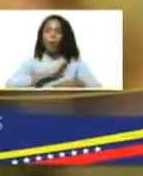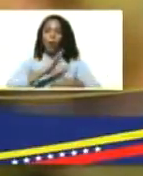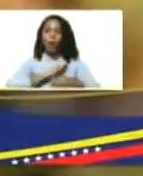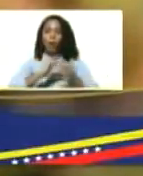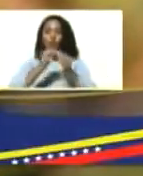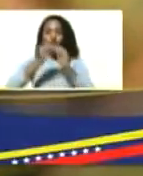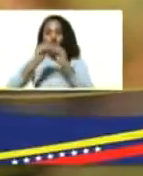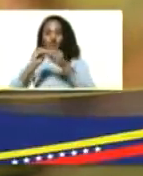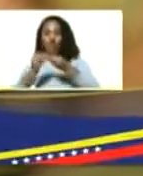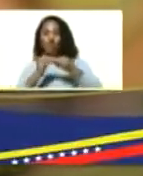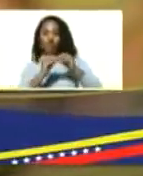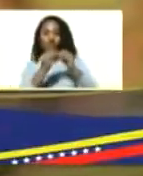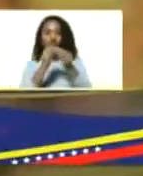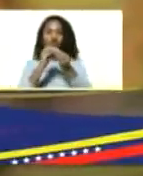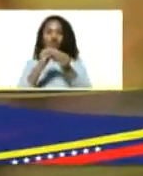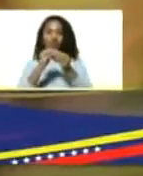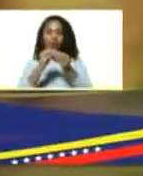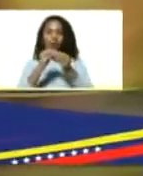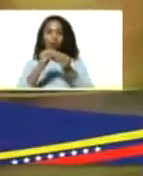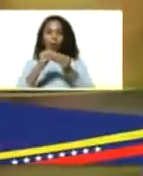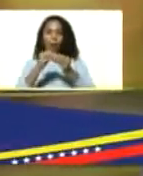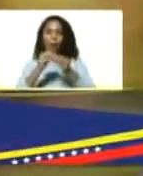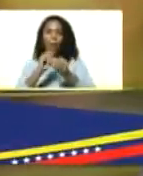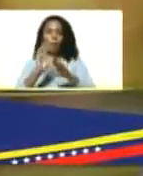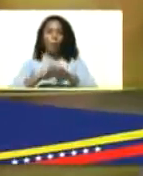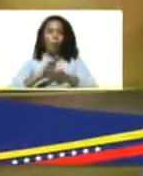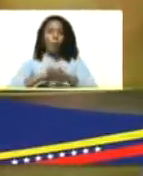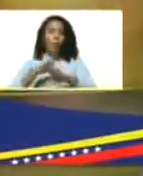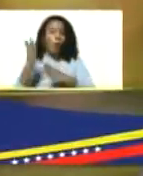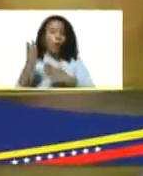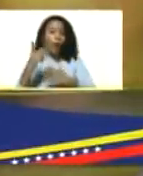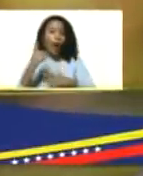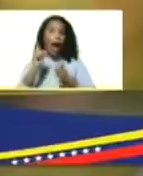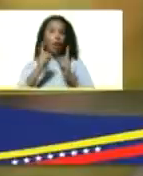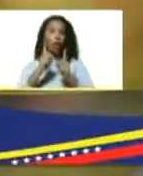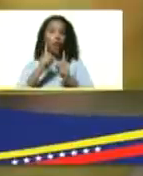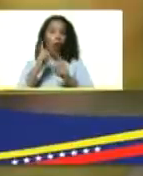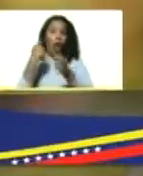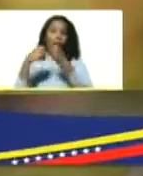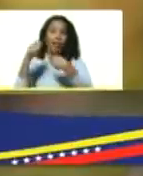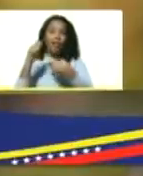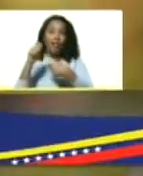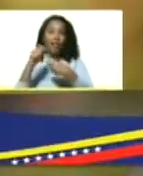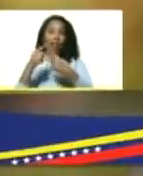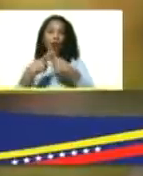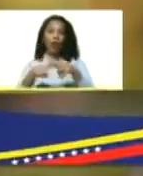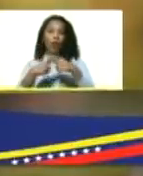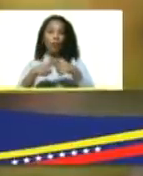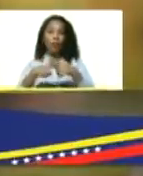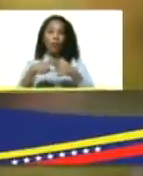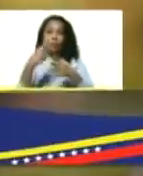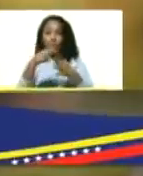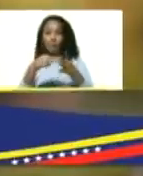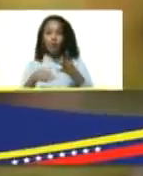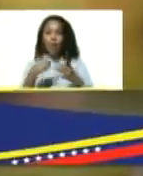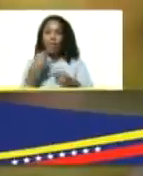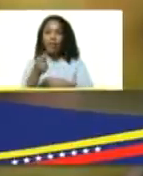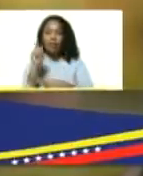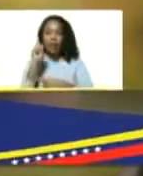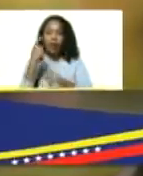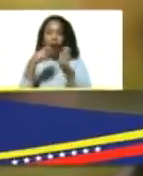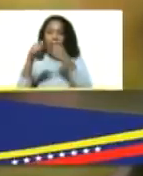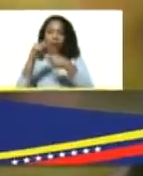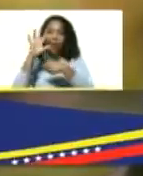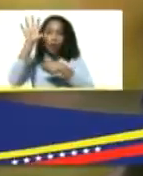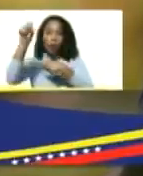partes porque nos niegan la venta de los repuestos nos niegan la venta de los